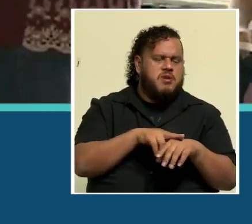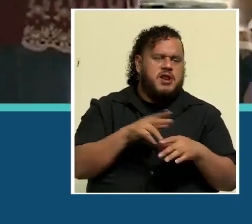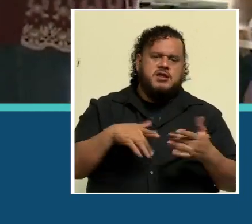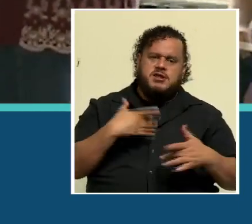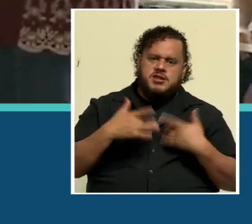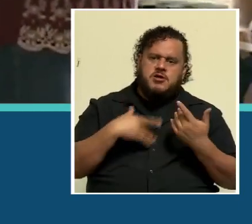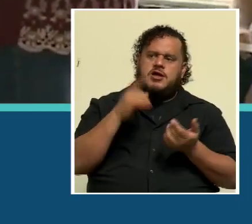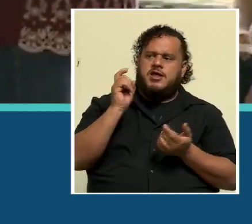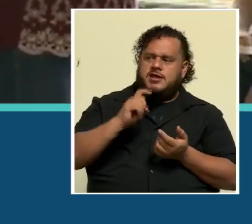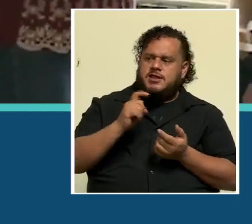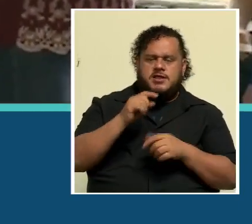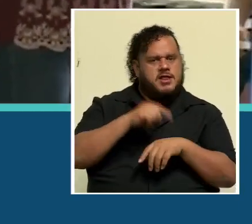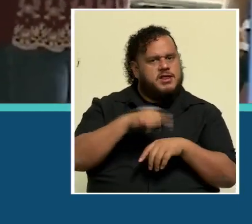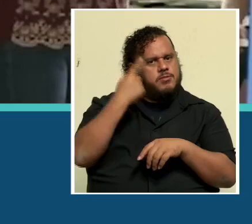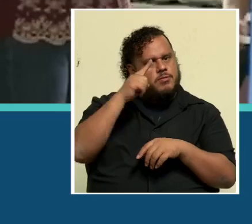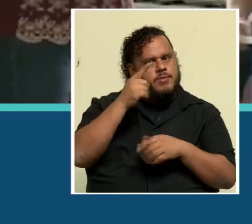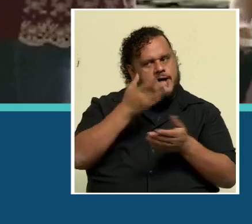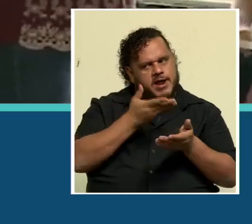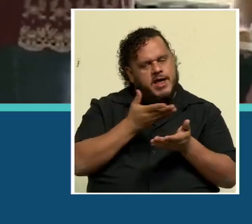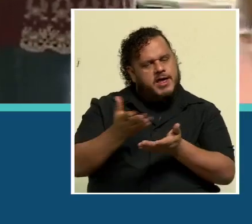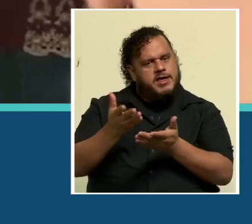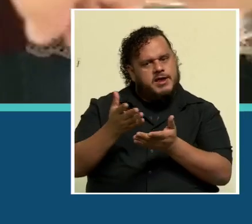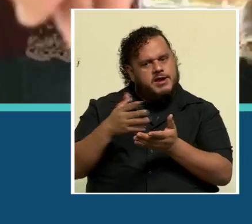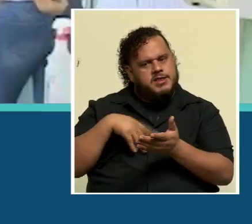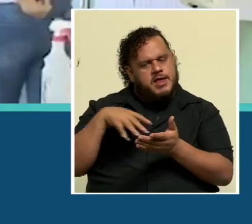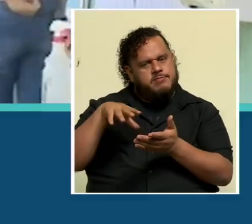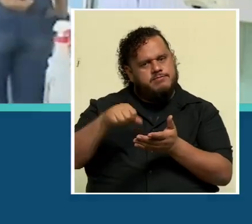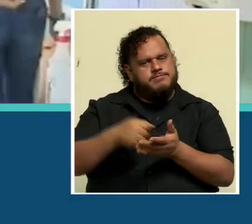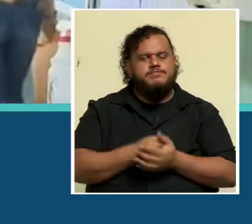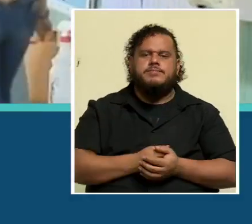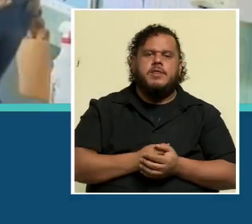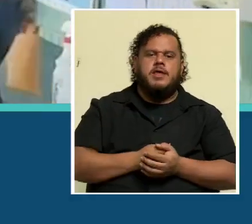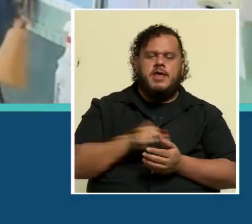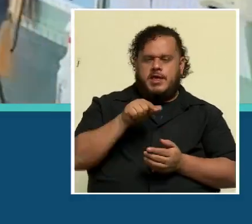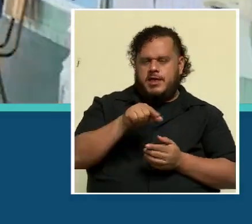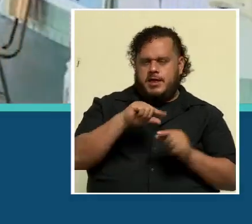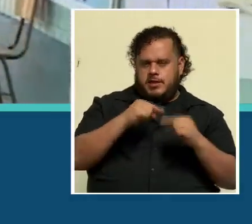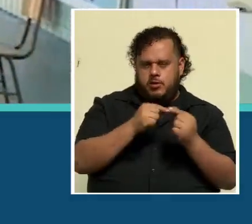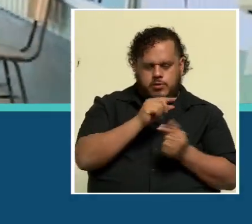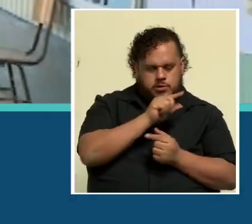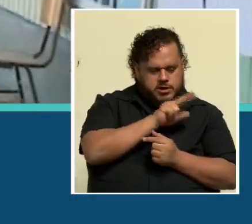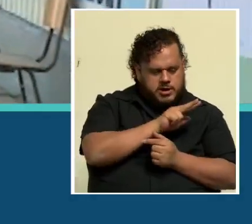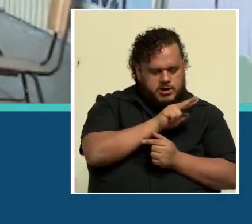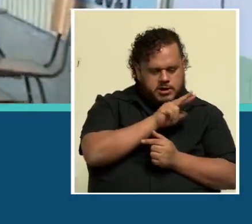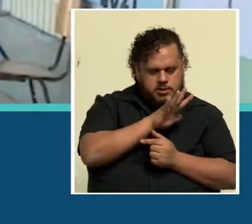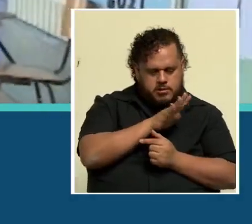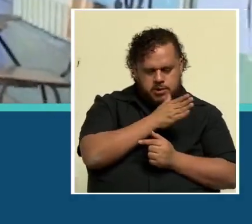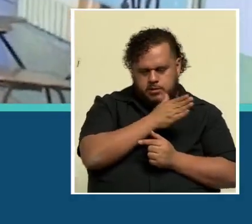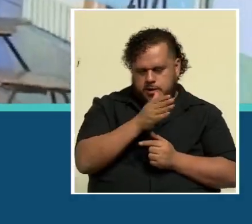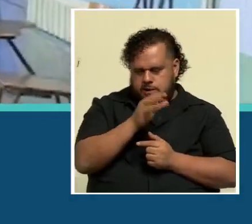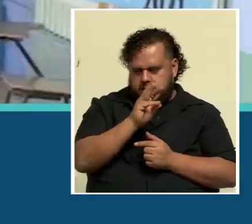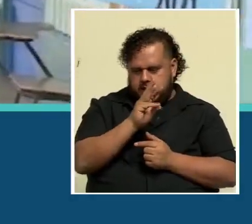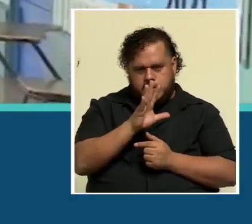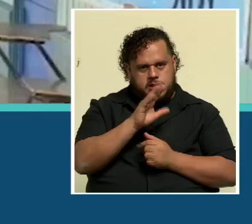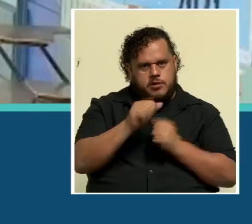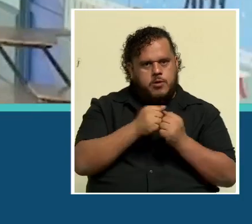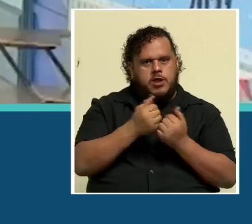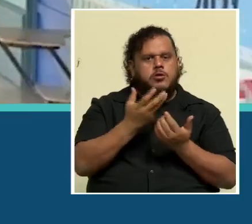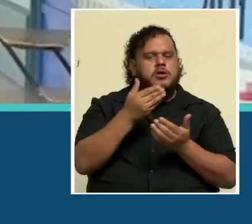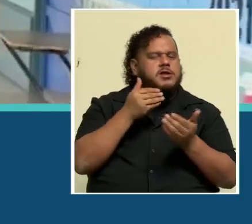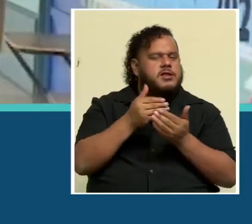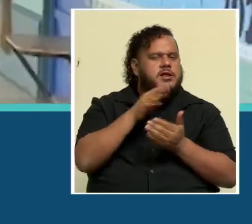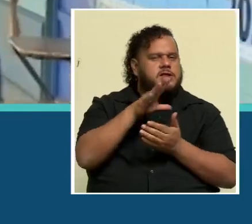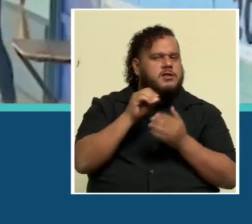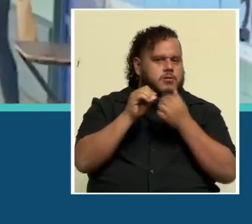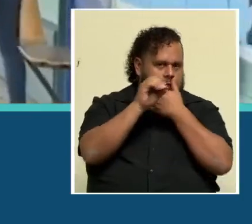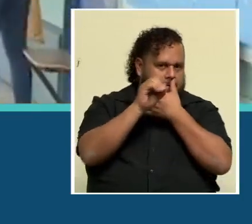que necesita tiempo para irse consolidando. Y en ese grupo de entre 34 y 65 años, que es casi el 50%,